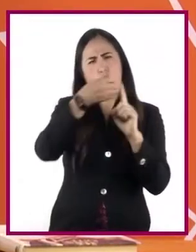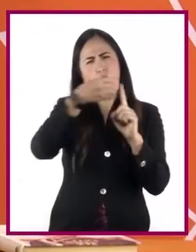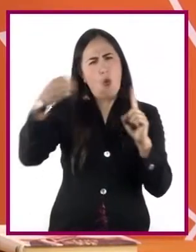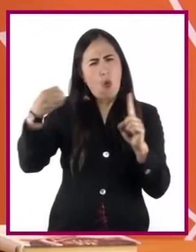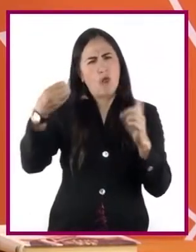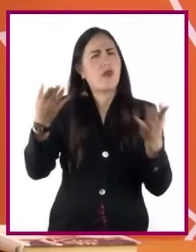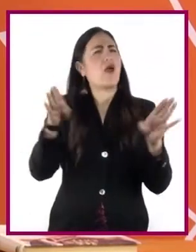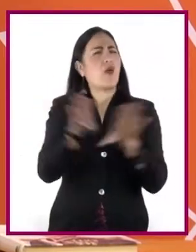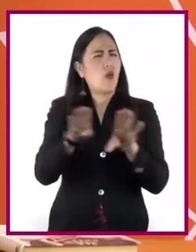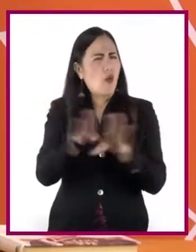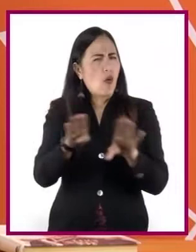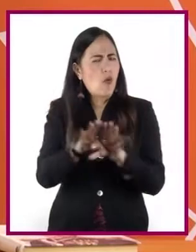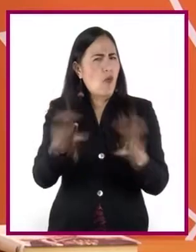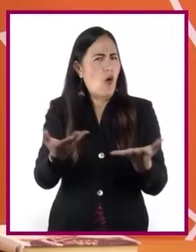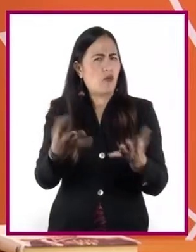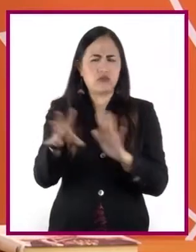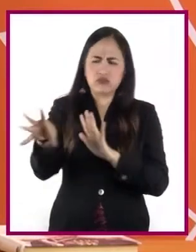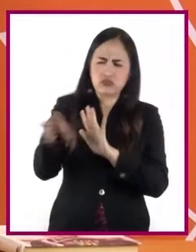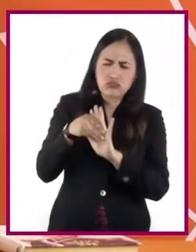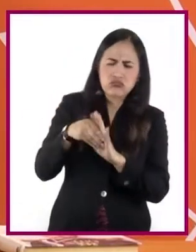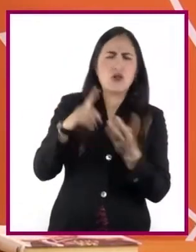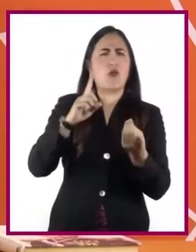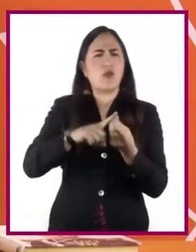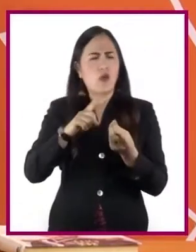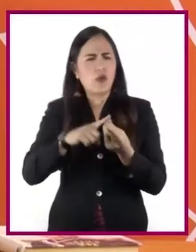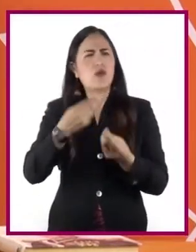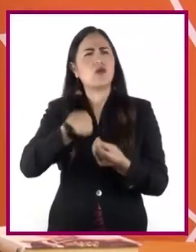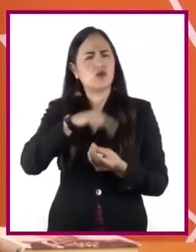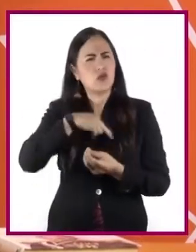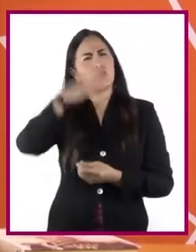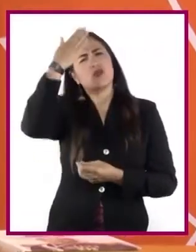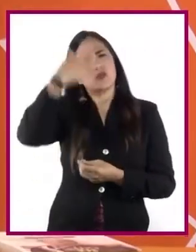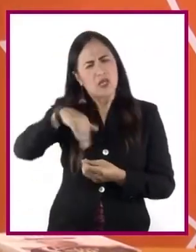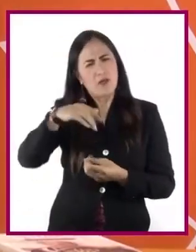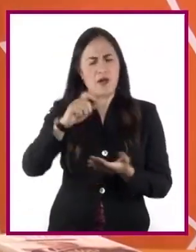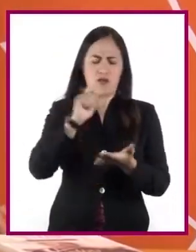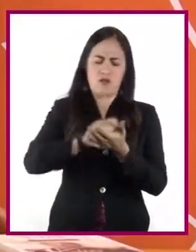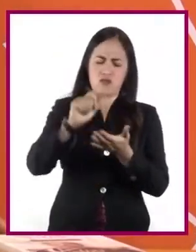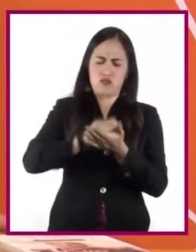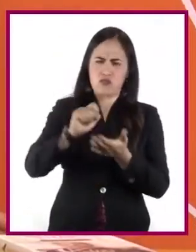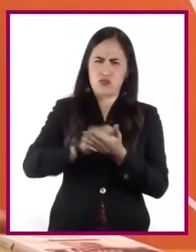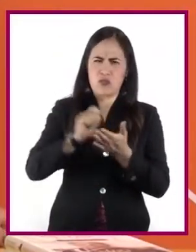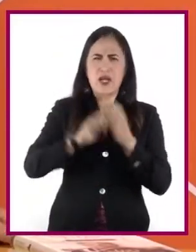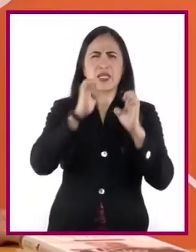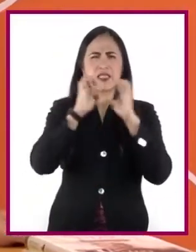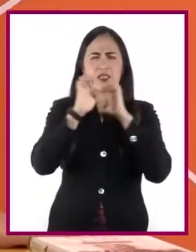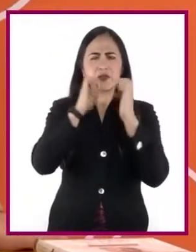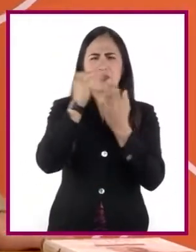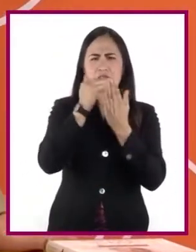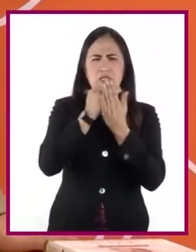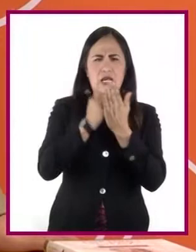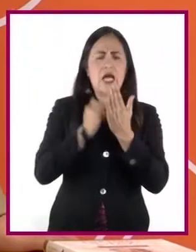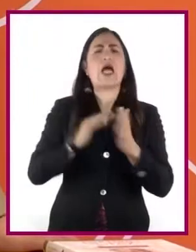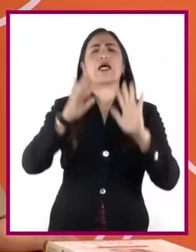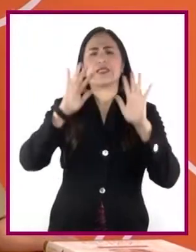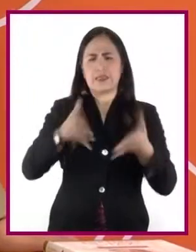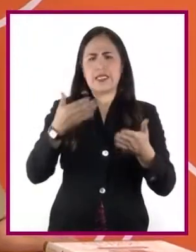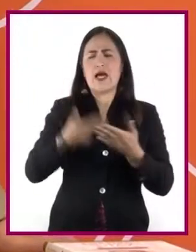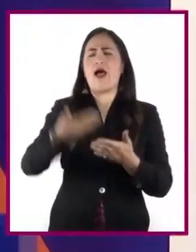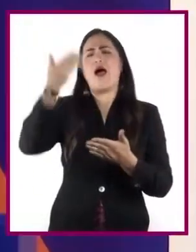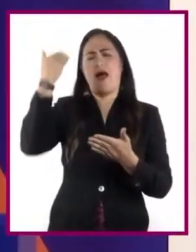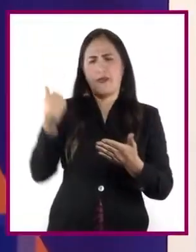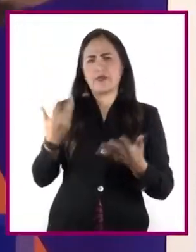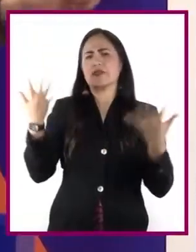cómo elegir un tipo de modelo de entrevista para poder hacer borradores de la entrevista que han realizado con